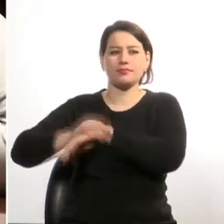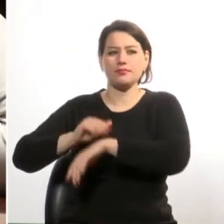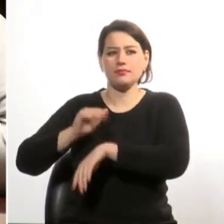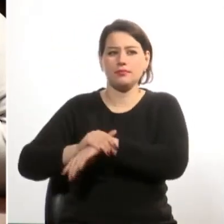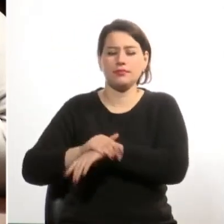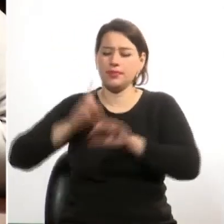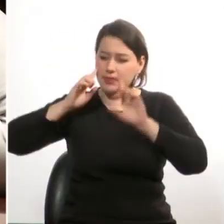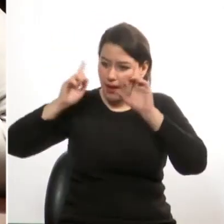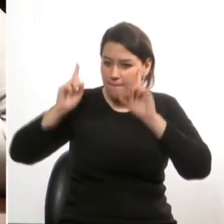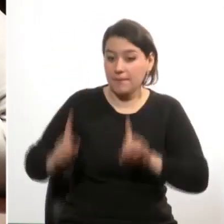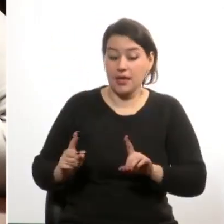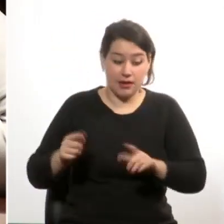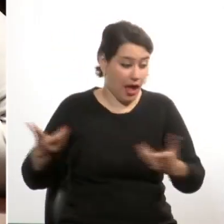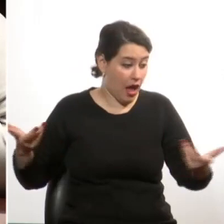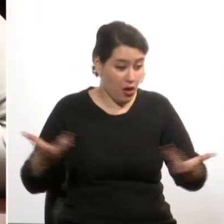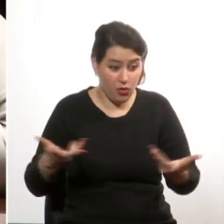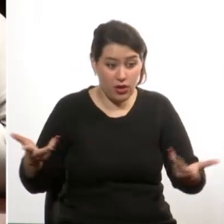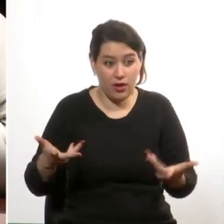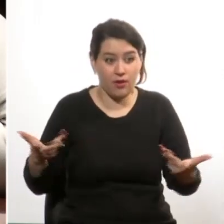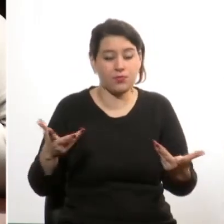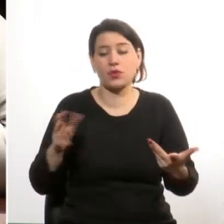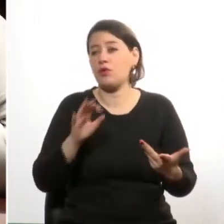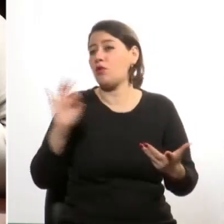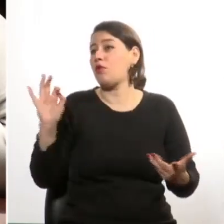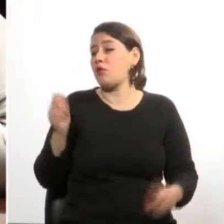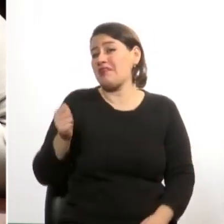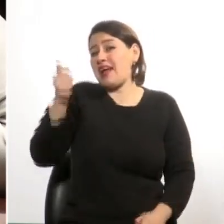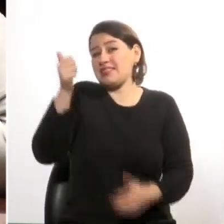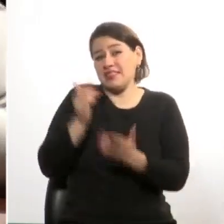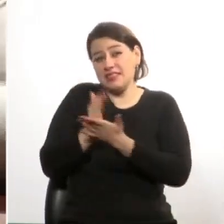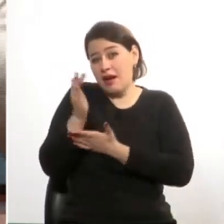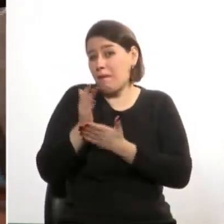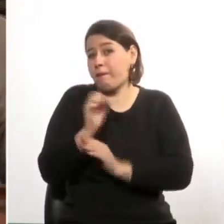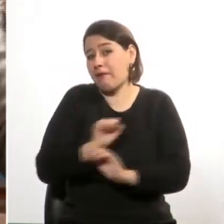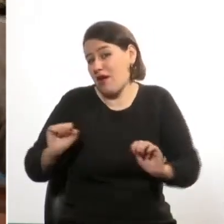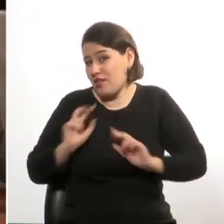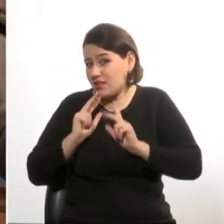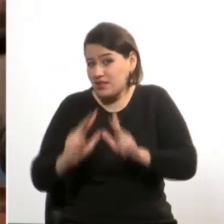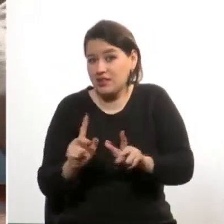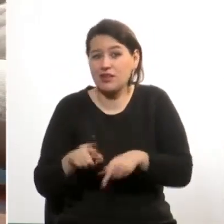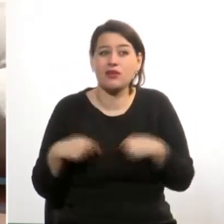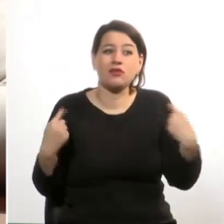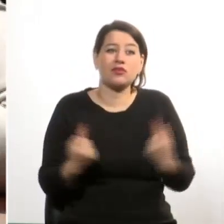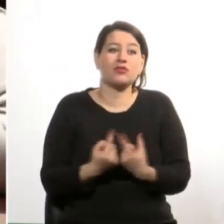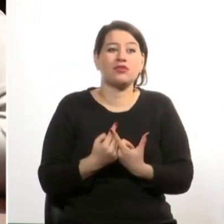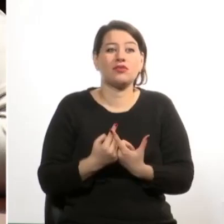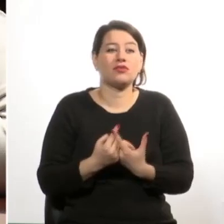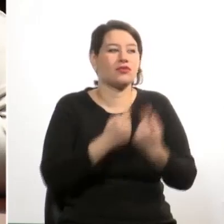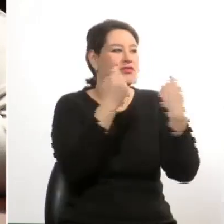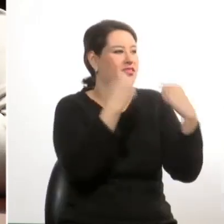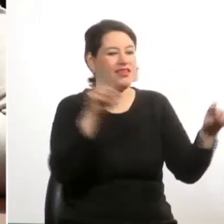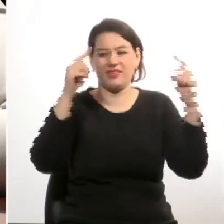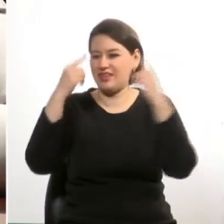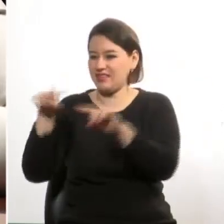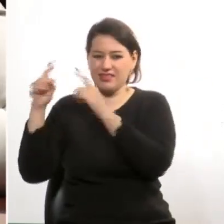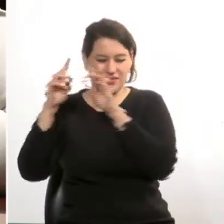que también como hoy, o como casi siempre diría yo, solemos andar por veredas